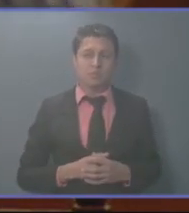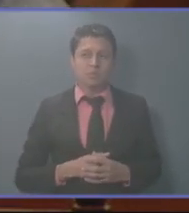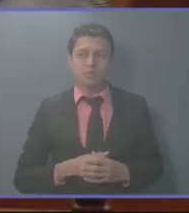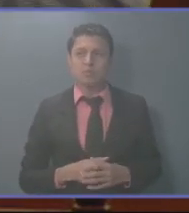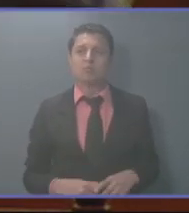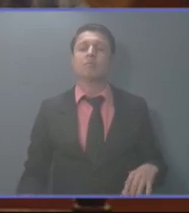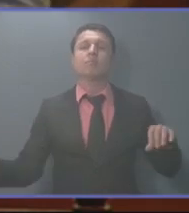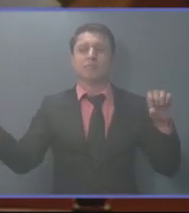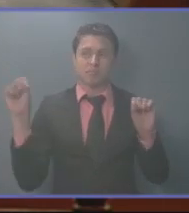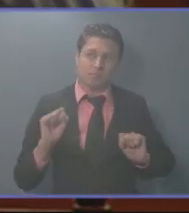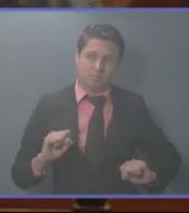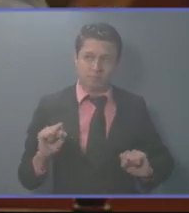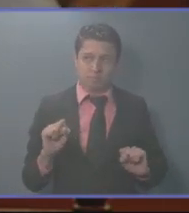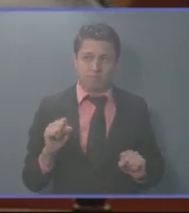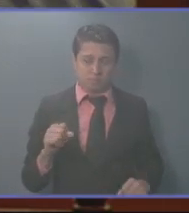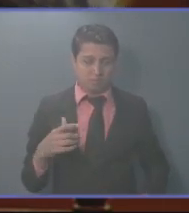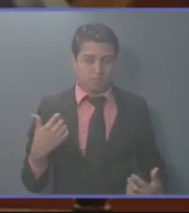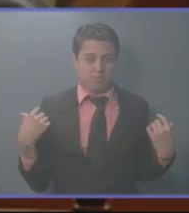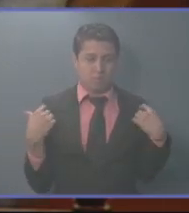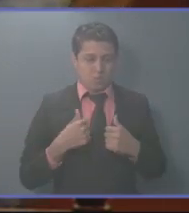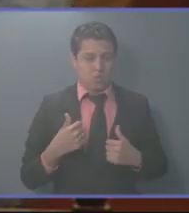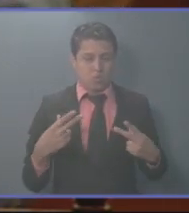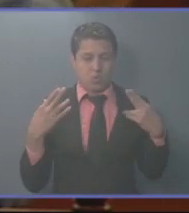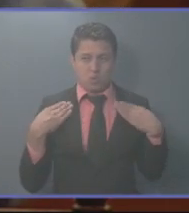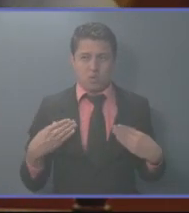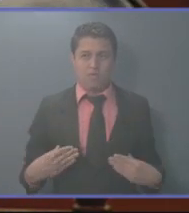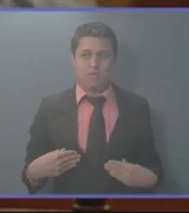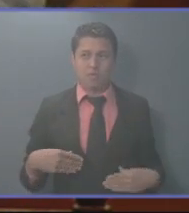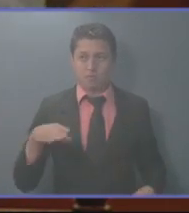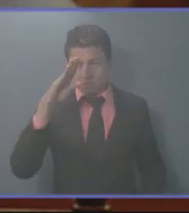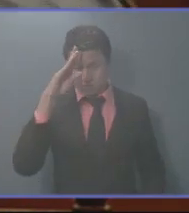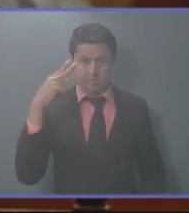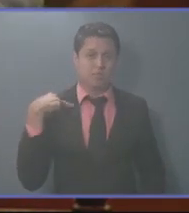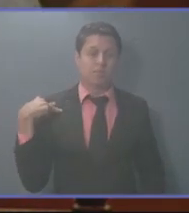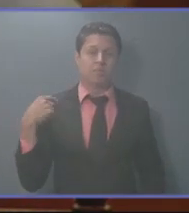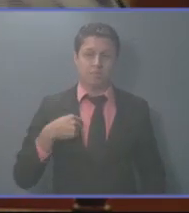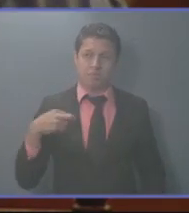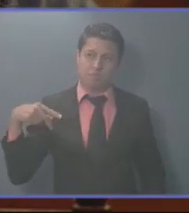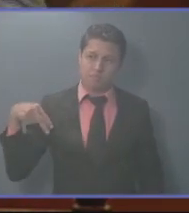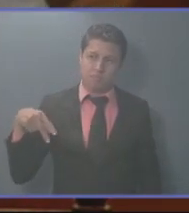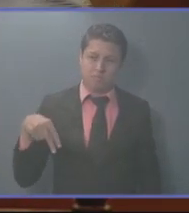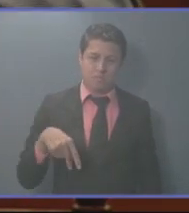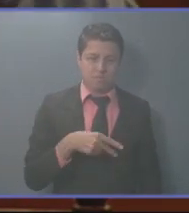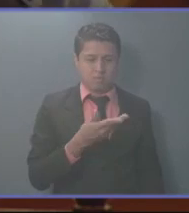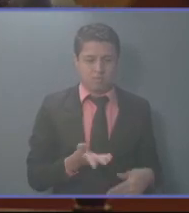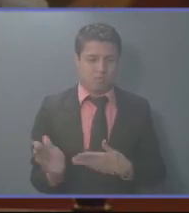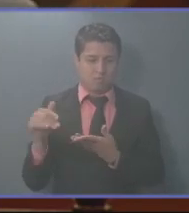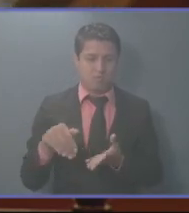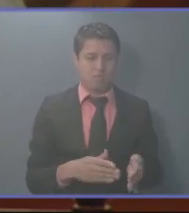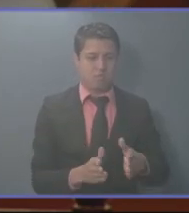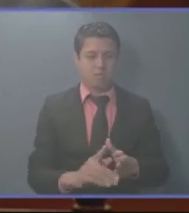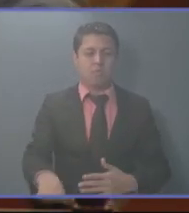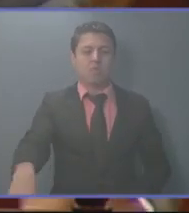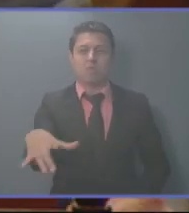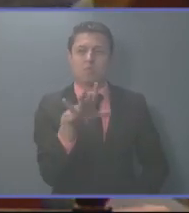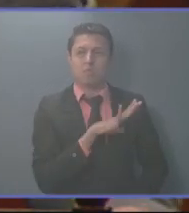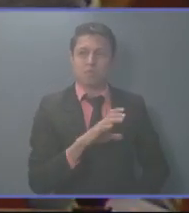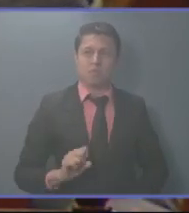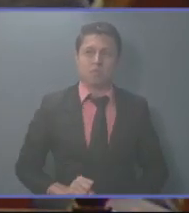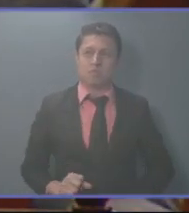de haber vestido el uniforme militar y haber caminado por las veredas de El Salvador.